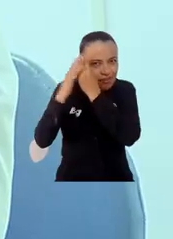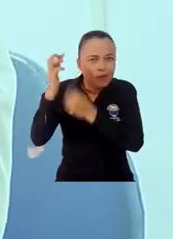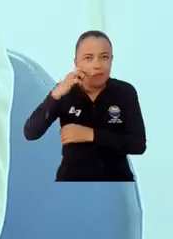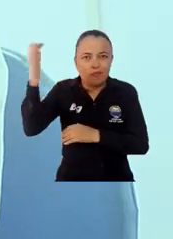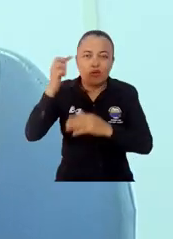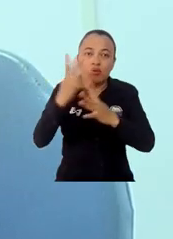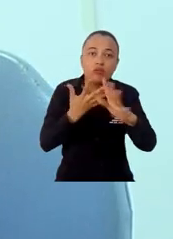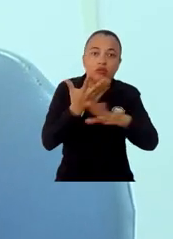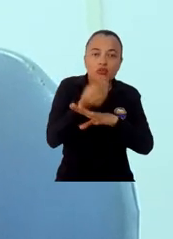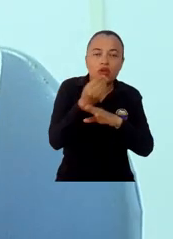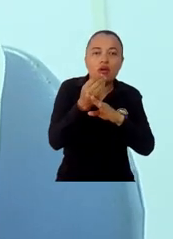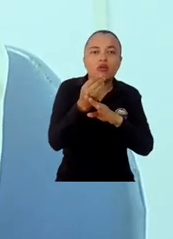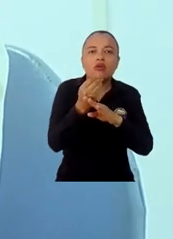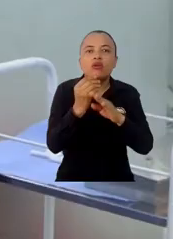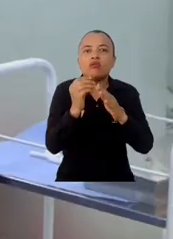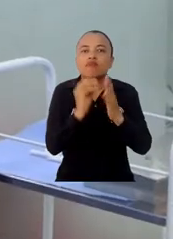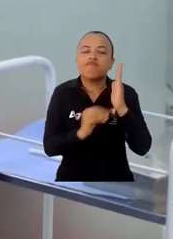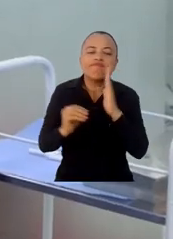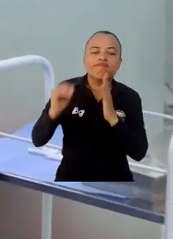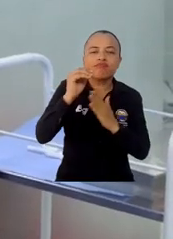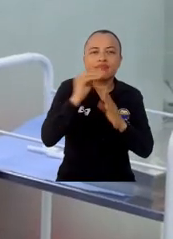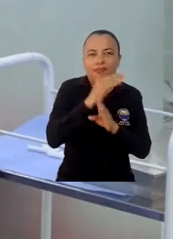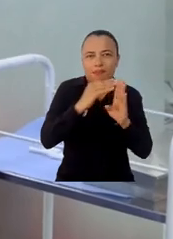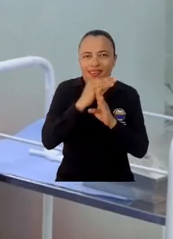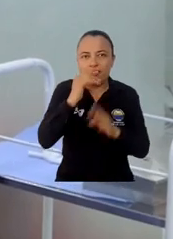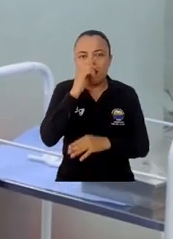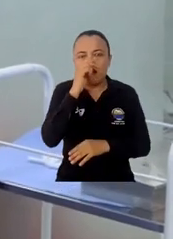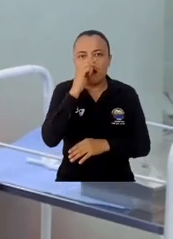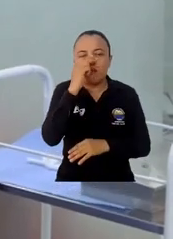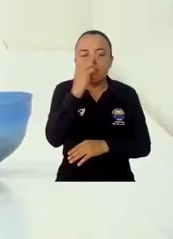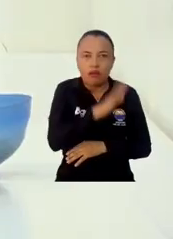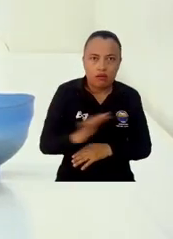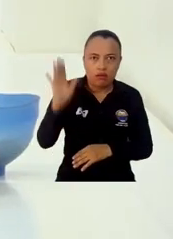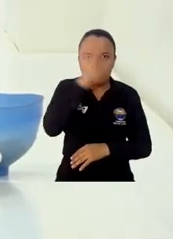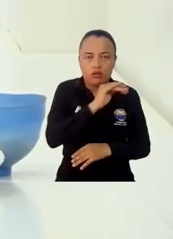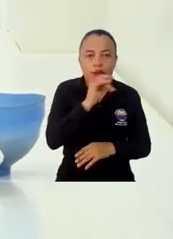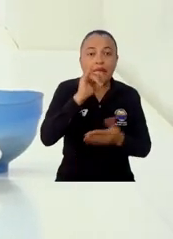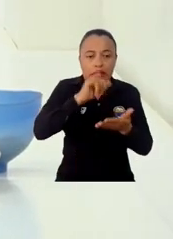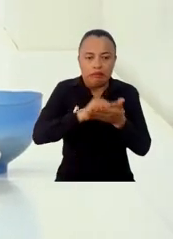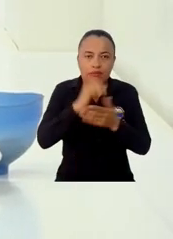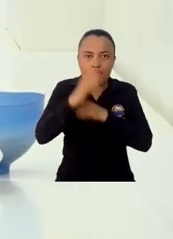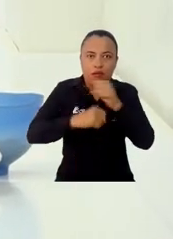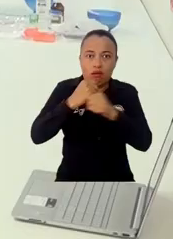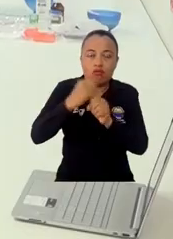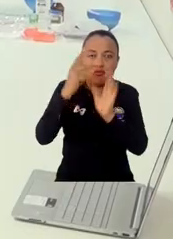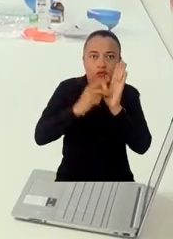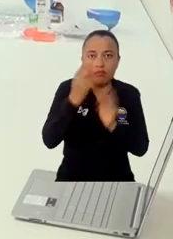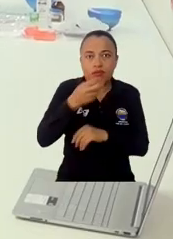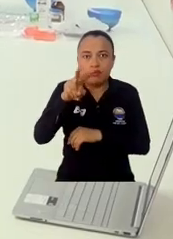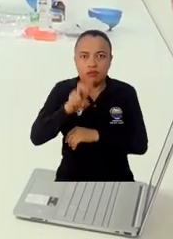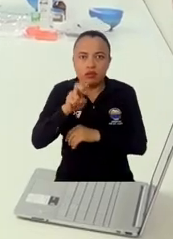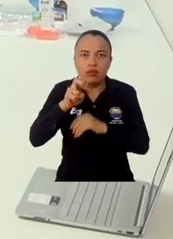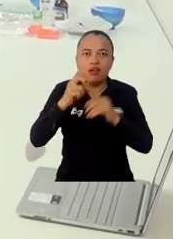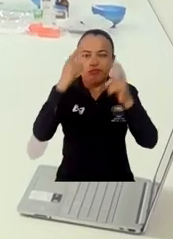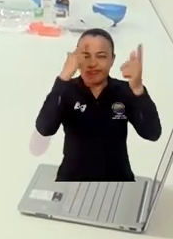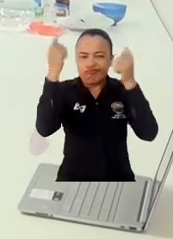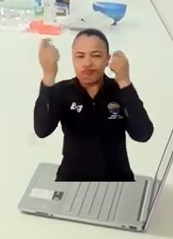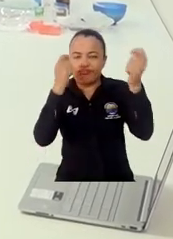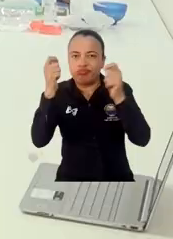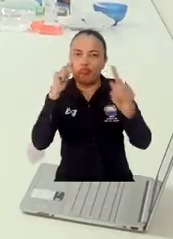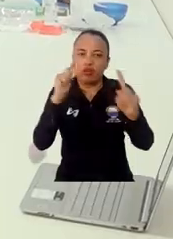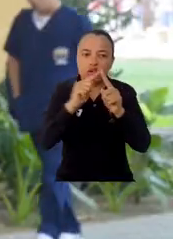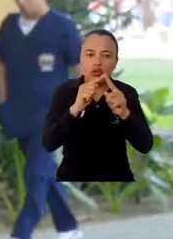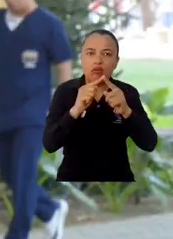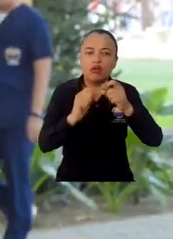nacional en los resultados de Saber Pro. Para ello, se ha implementado una estrategia desde el año 2017 que busca formar